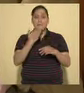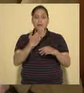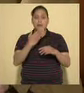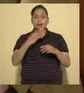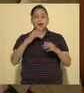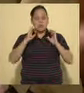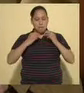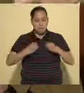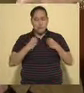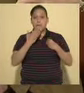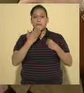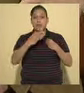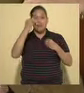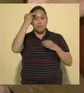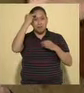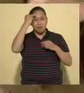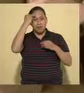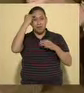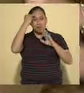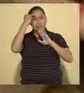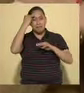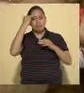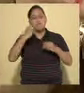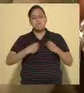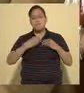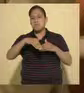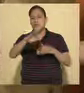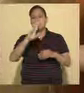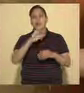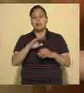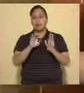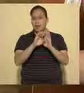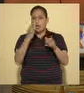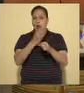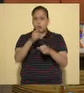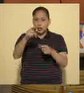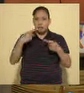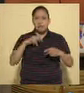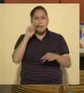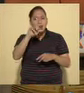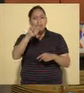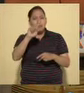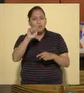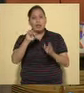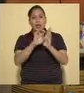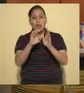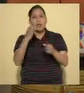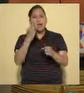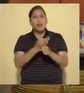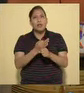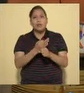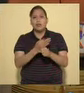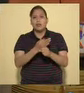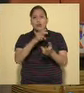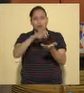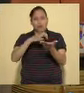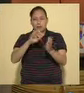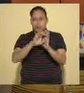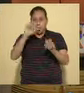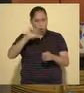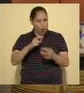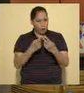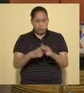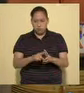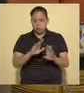si tu mente está mal, tu vida está mal. ¿Cómo podemos hacer un ejercicio que le dejes al auditorio? Que se pongan a hacer, por ejemplo, empezando hoy. Que